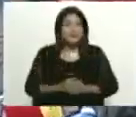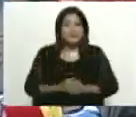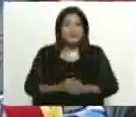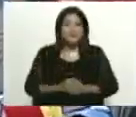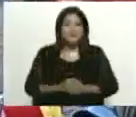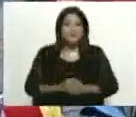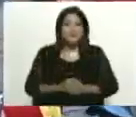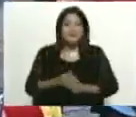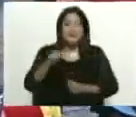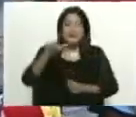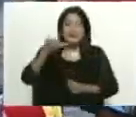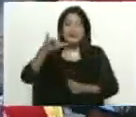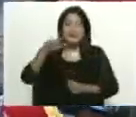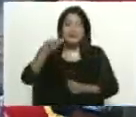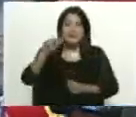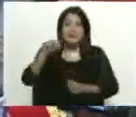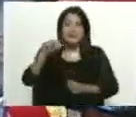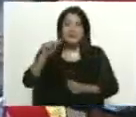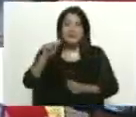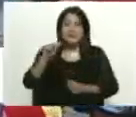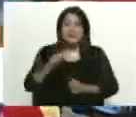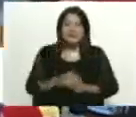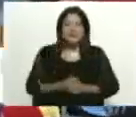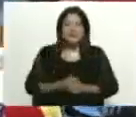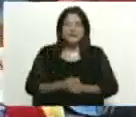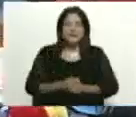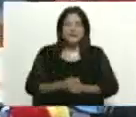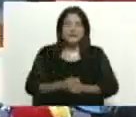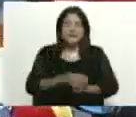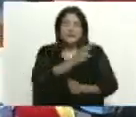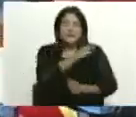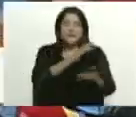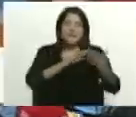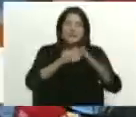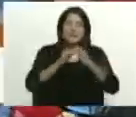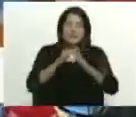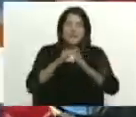Yaliana Dorante, jefe de Comunidad 5 de diciembre.